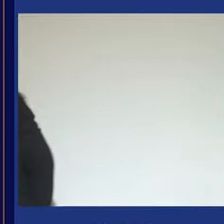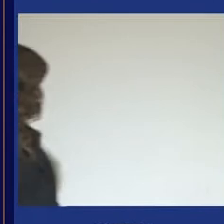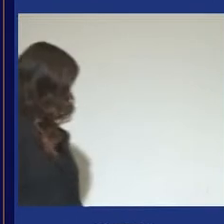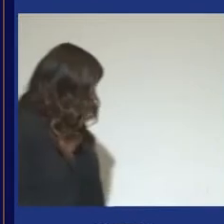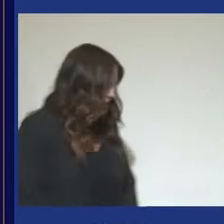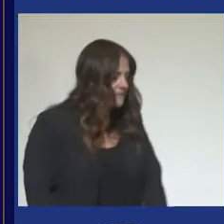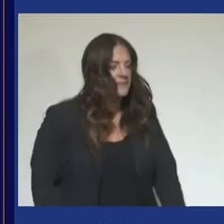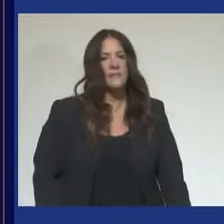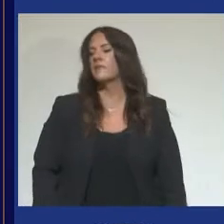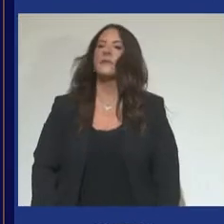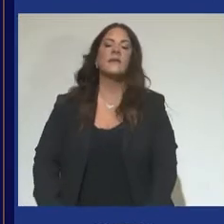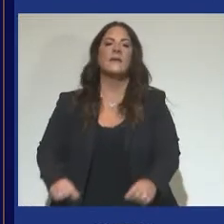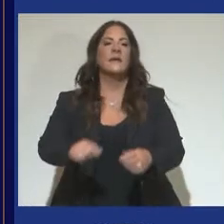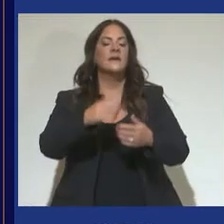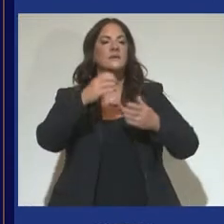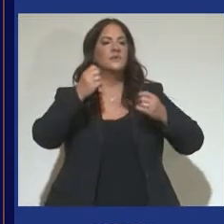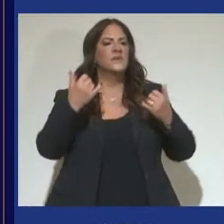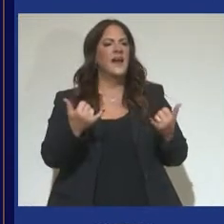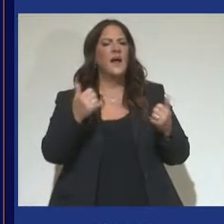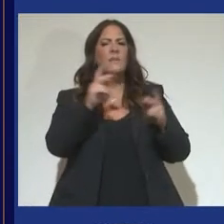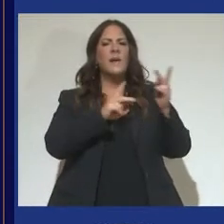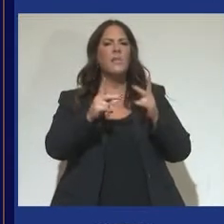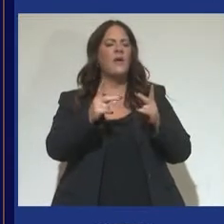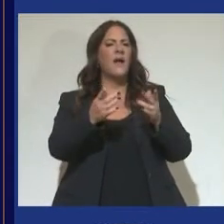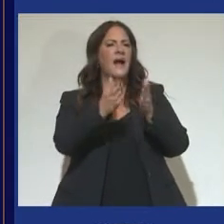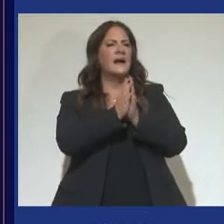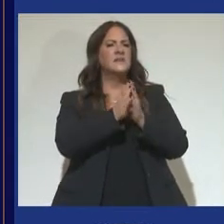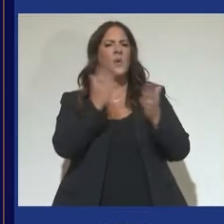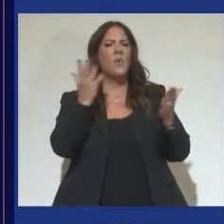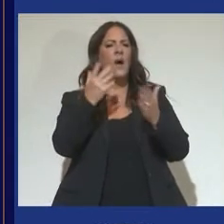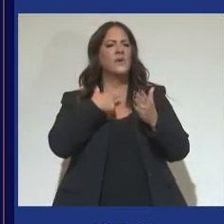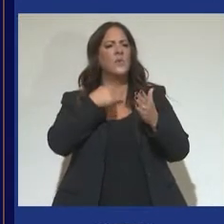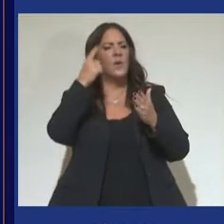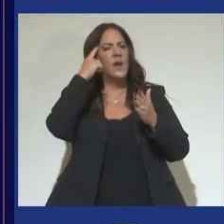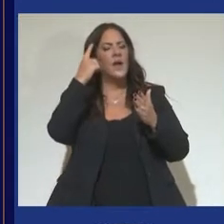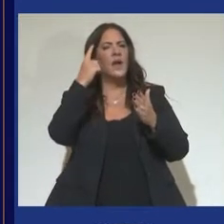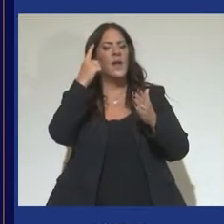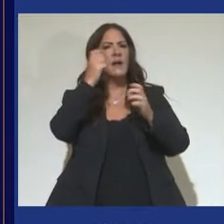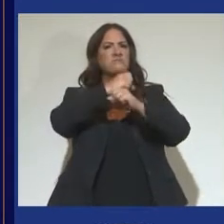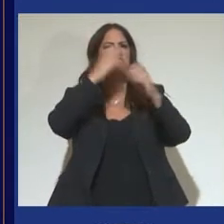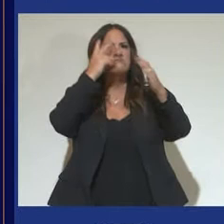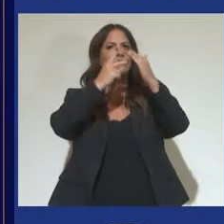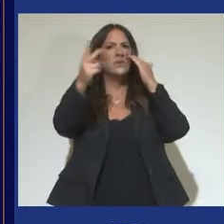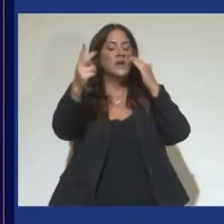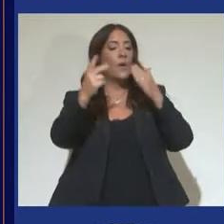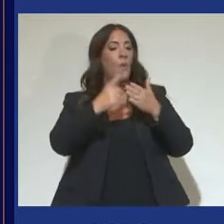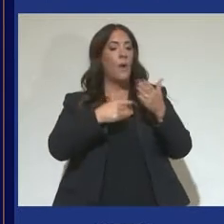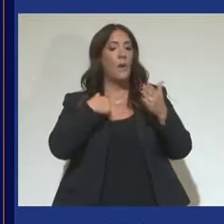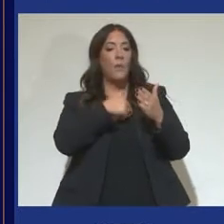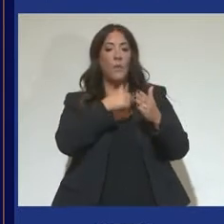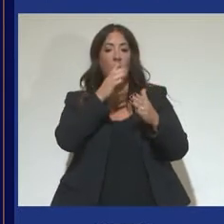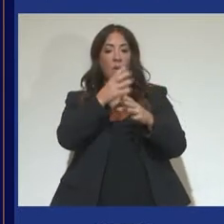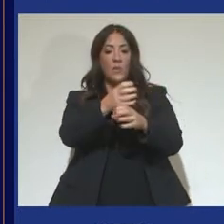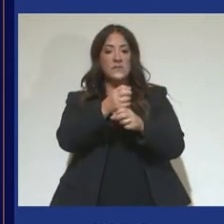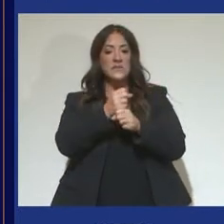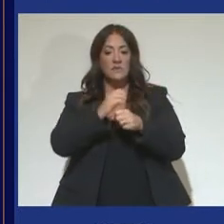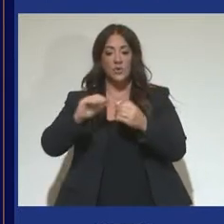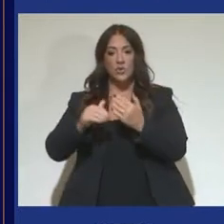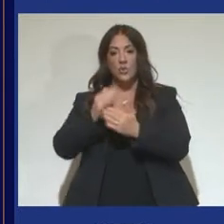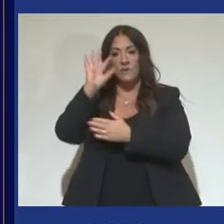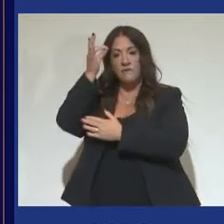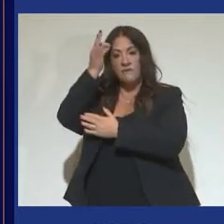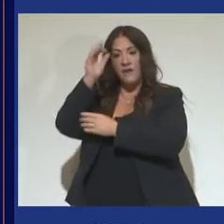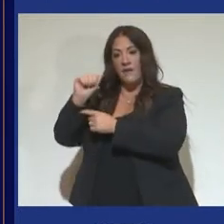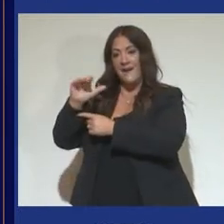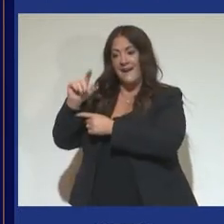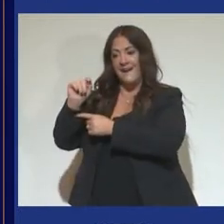el cálculo aquí la gente dice bueno pienso que estamos proyectando que anticipamos en cuanto a lo que recibiremos del nuevo